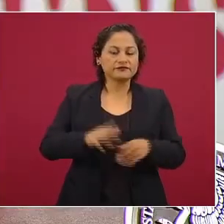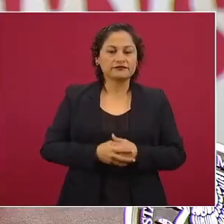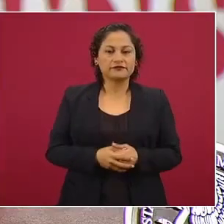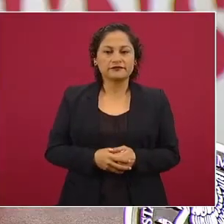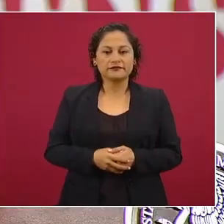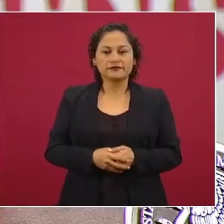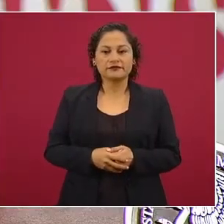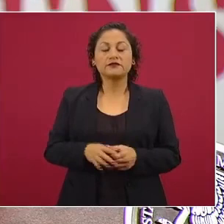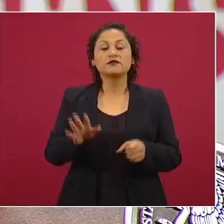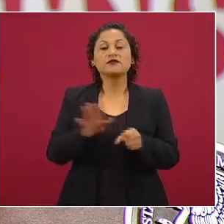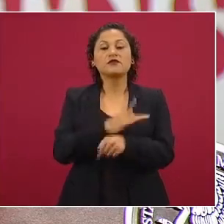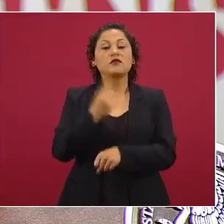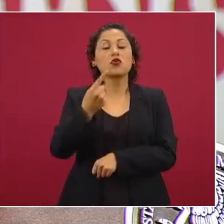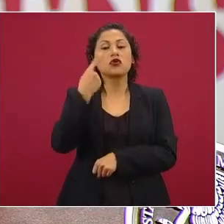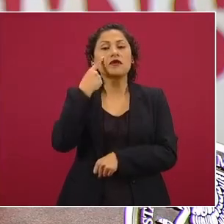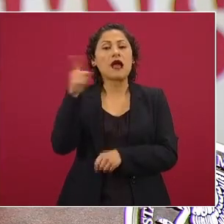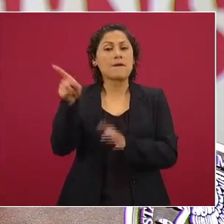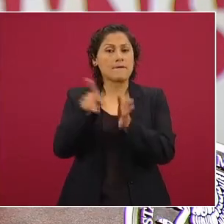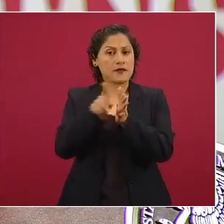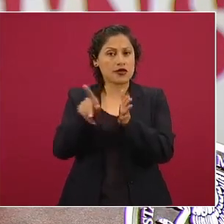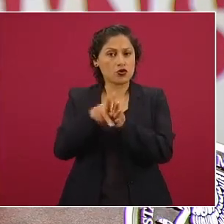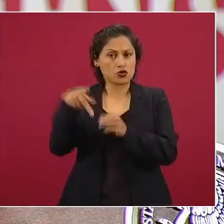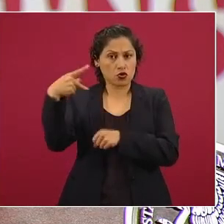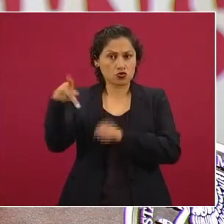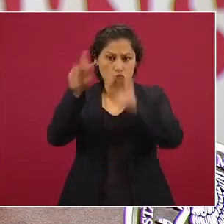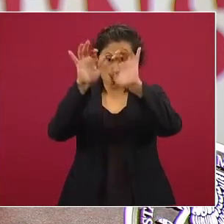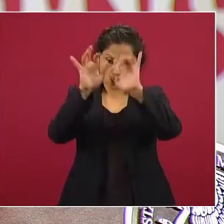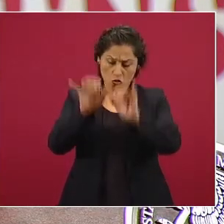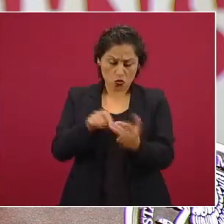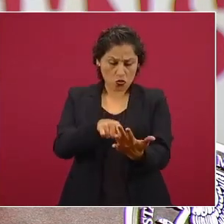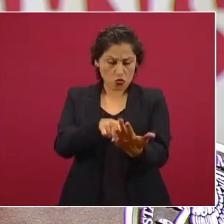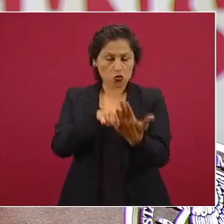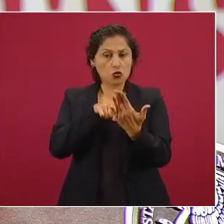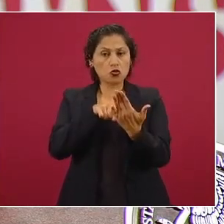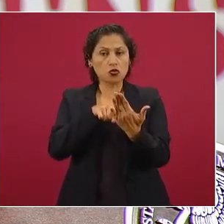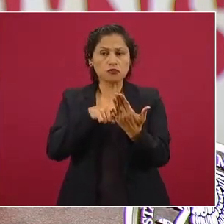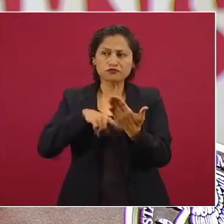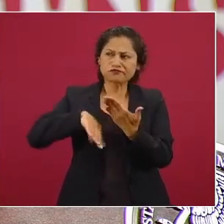porque la actitud del país en contra de nosotros